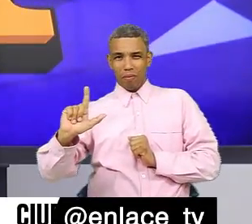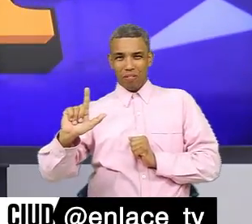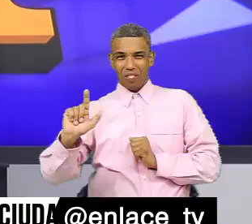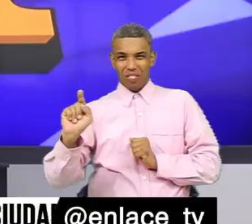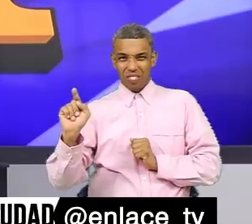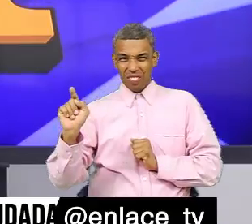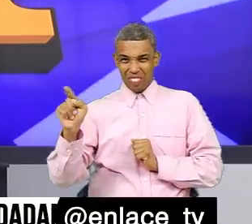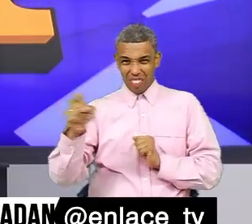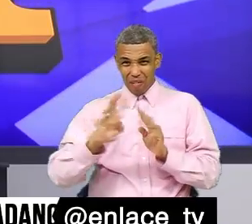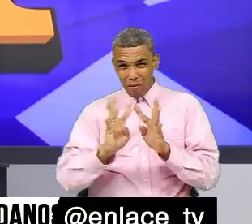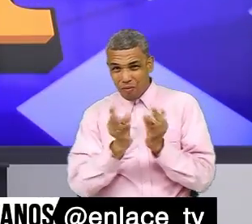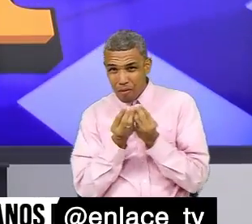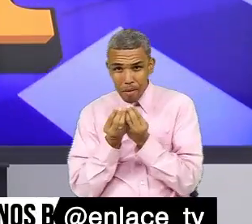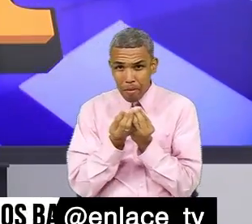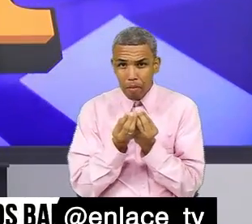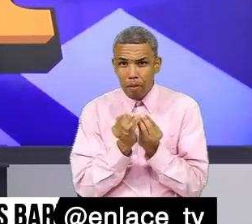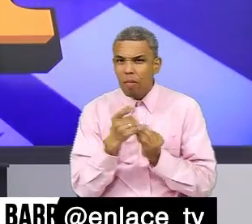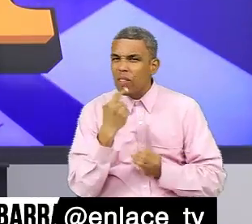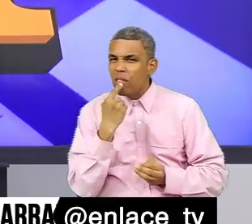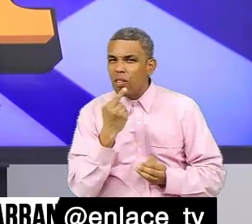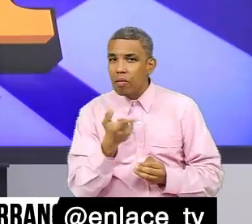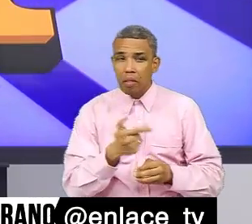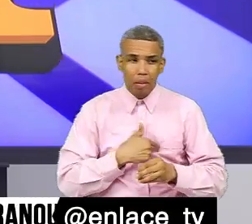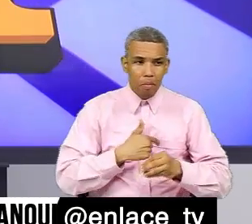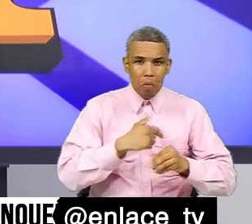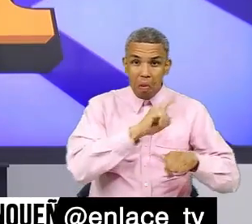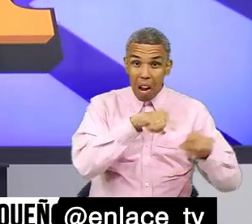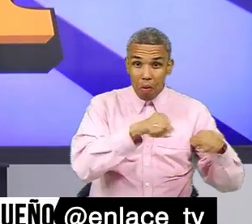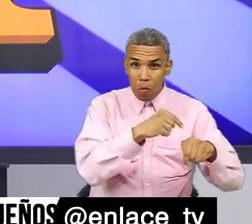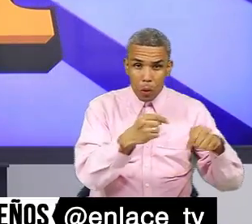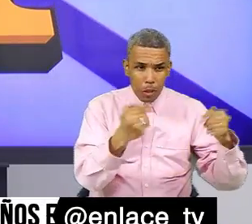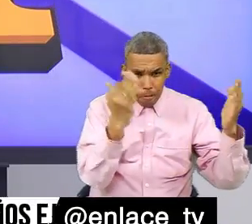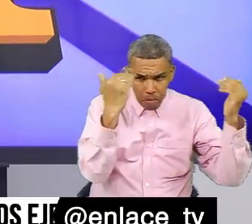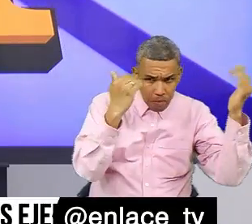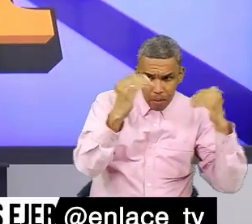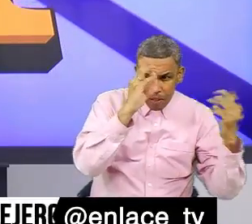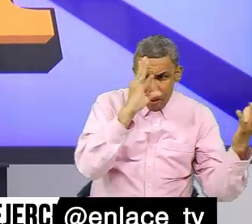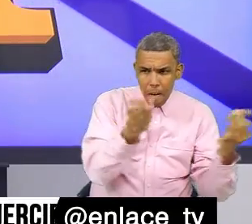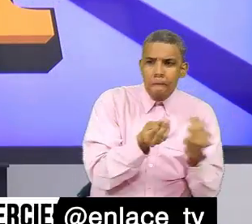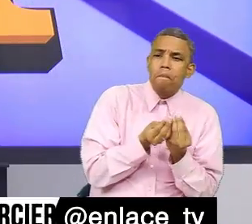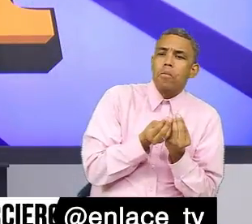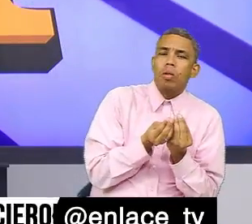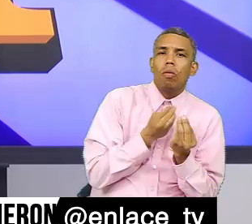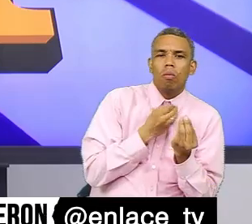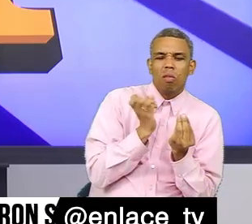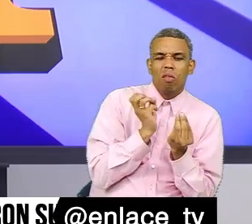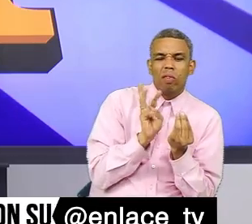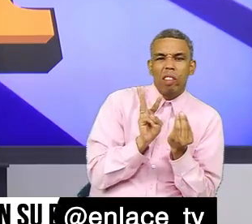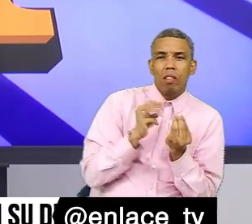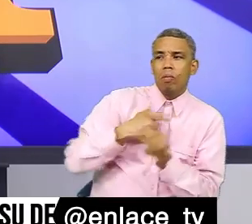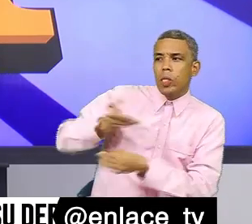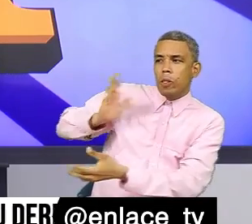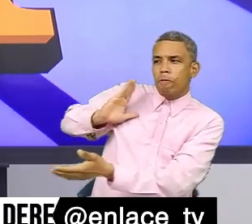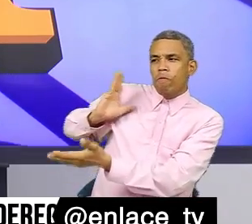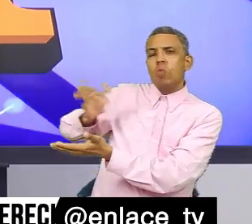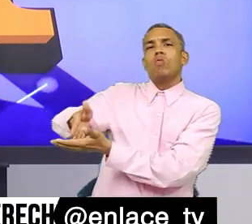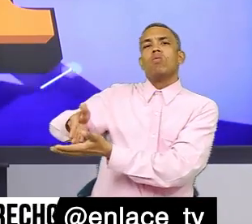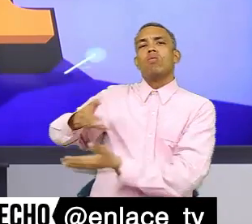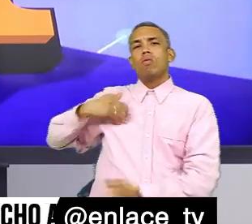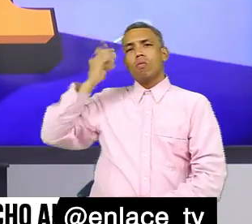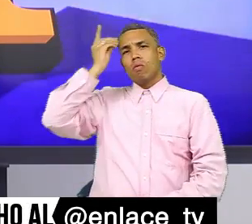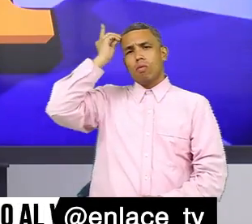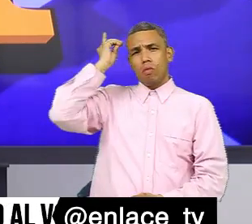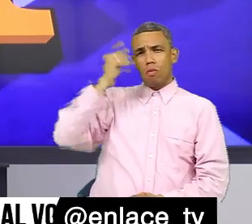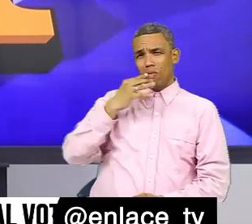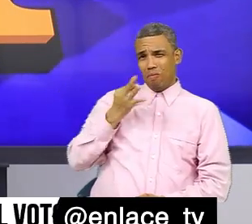Corporación Edilicia. El representante liberal ha dicho que ya son 13 los concejales que se han unido y que algunos pocos, al